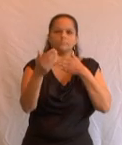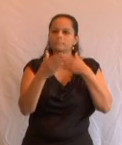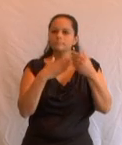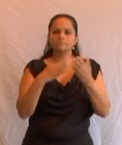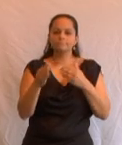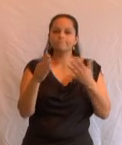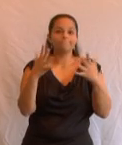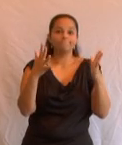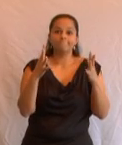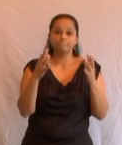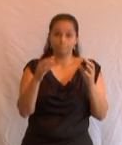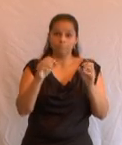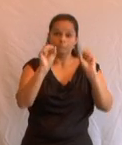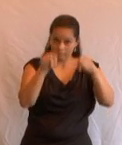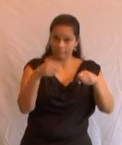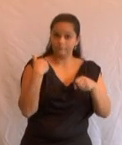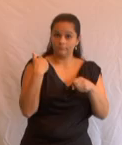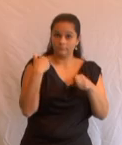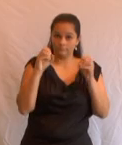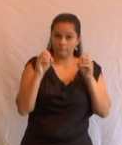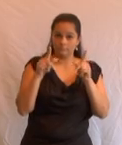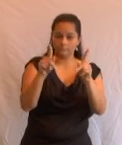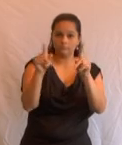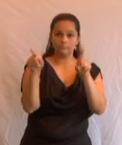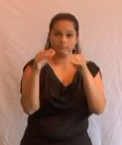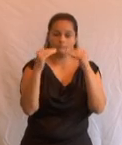sordo no te quita oportunidades.